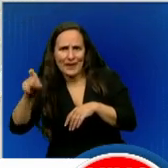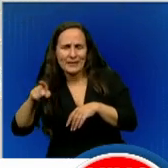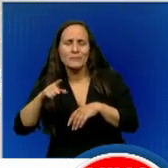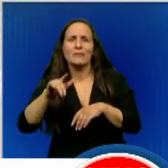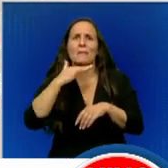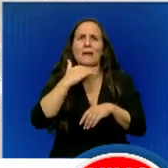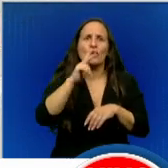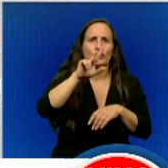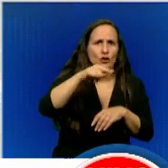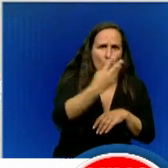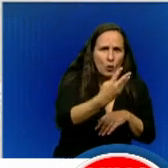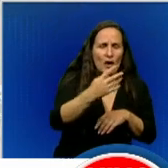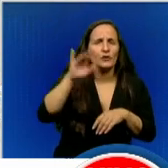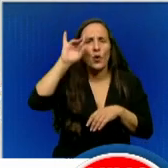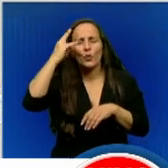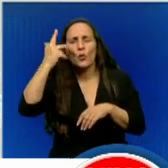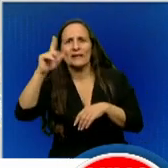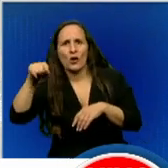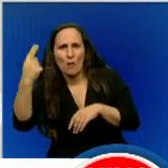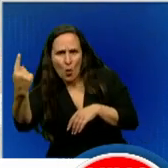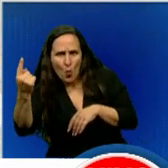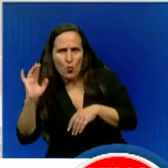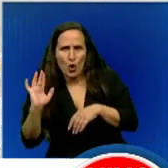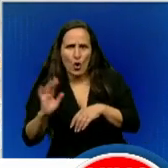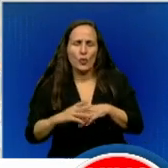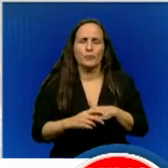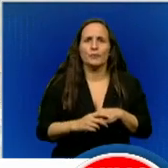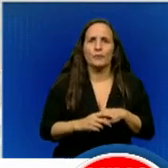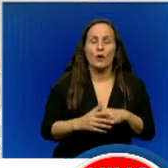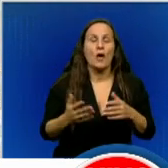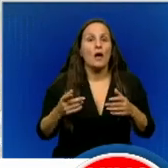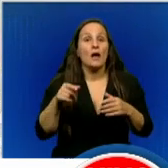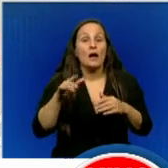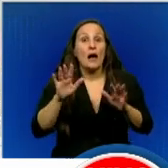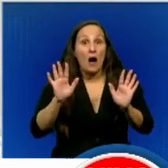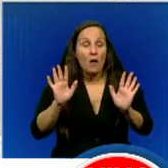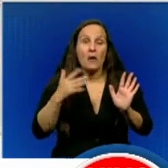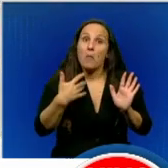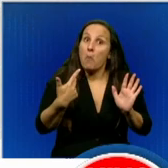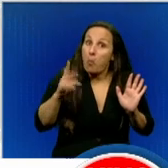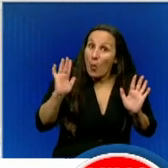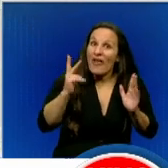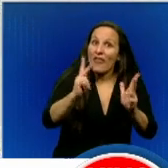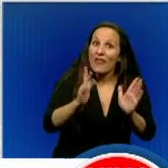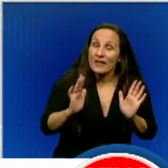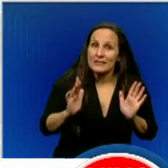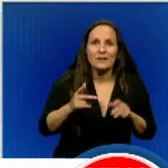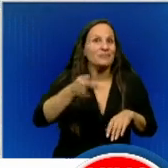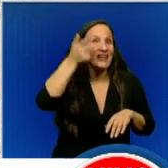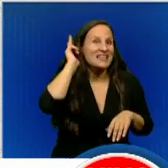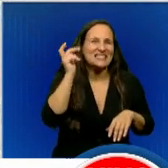3,4 uruguayos 3.1 del mismo modo podría decirse quedado sensible